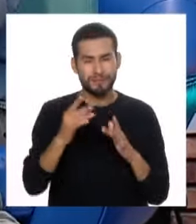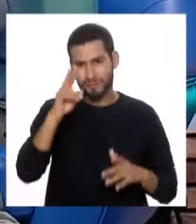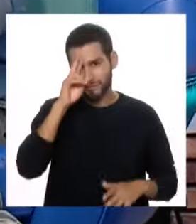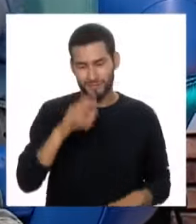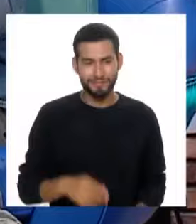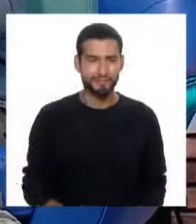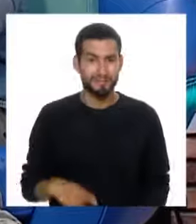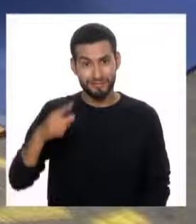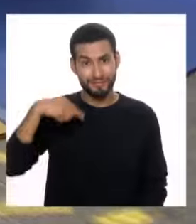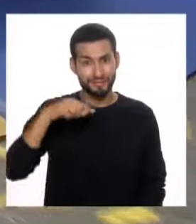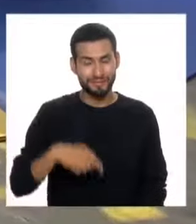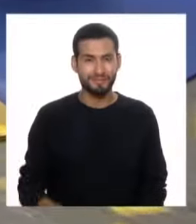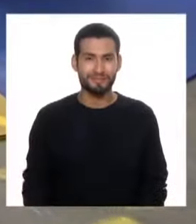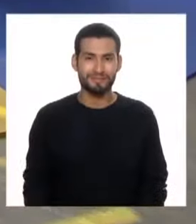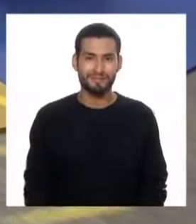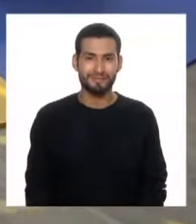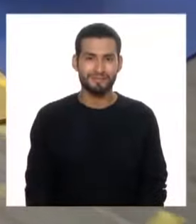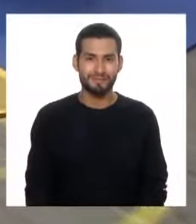Perú. Vale.